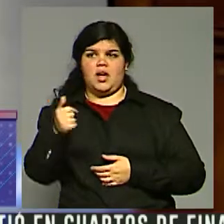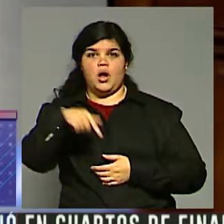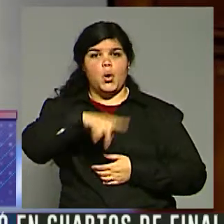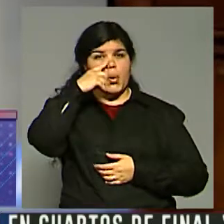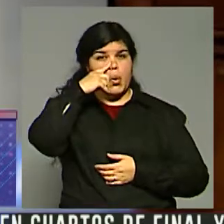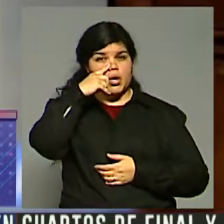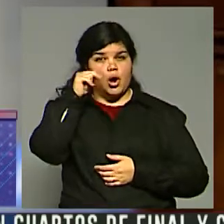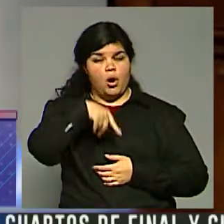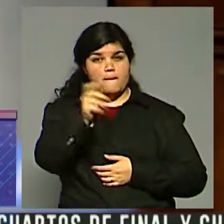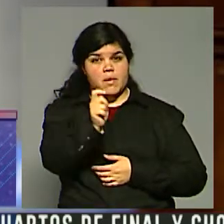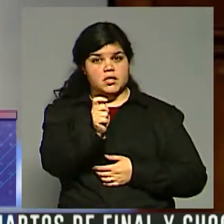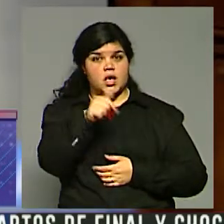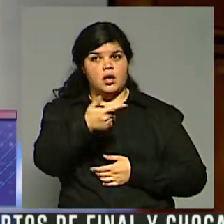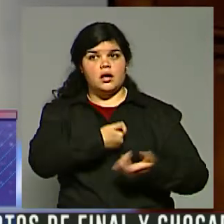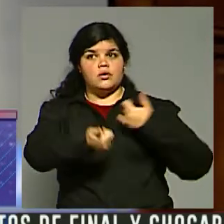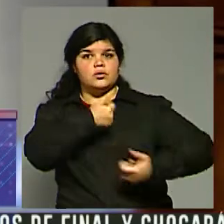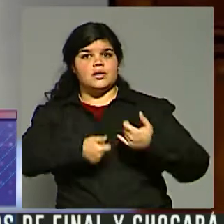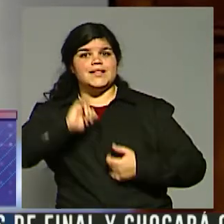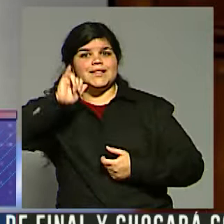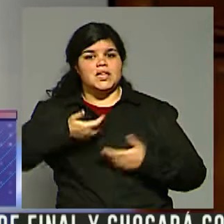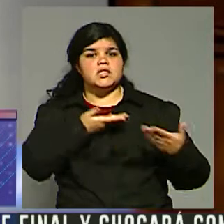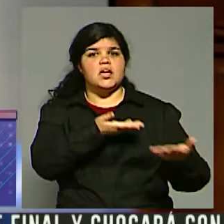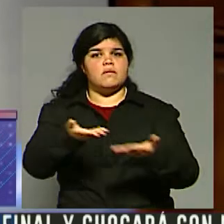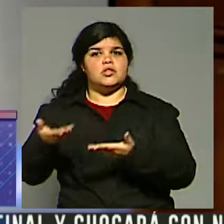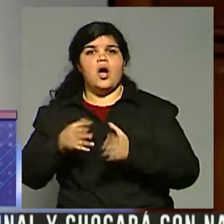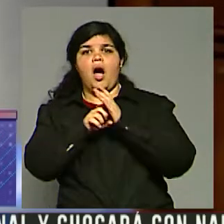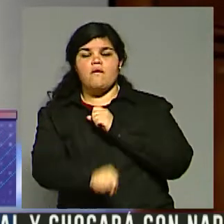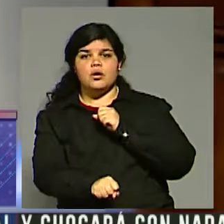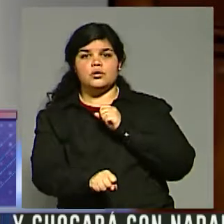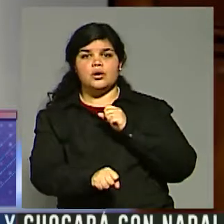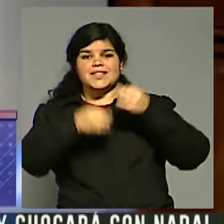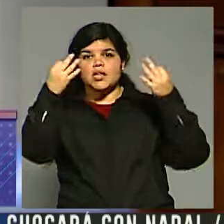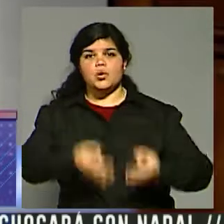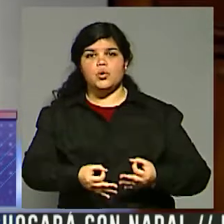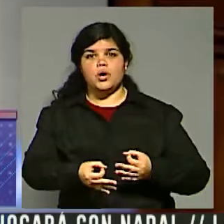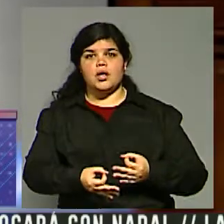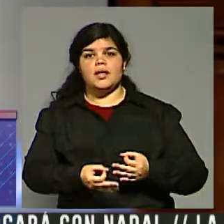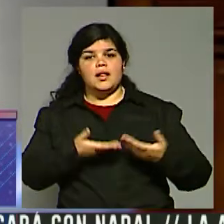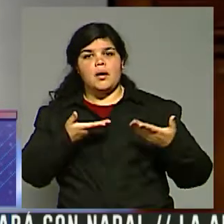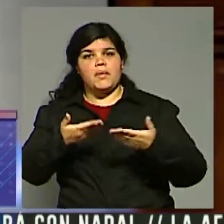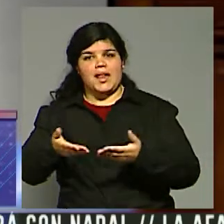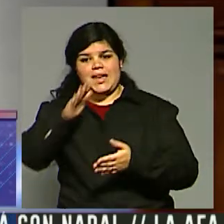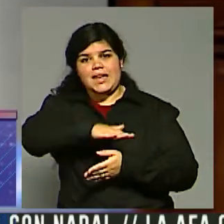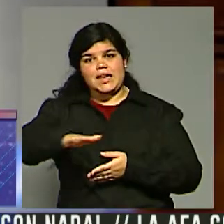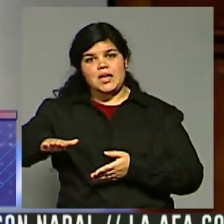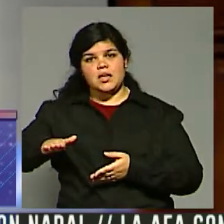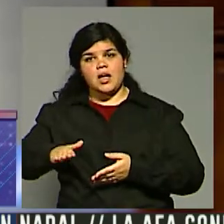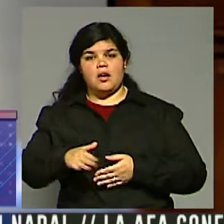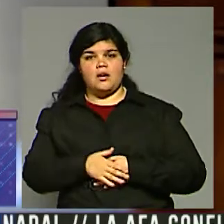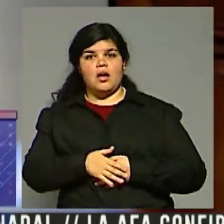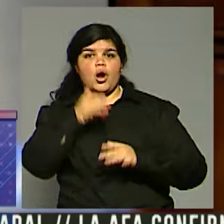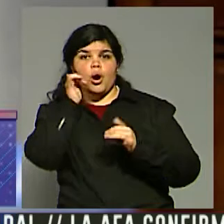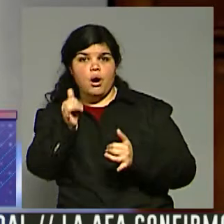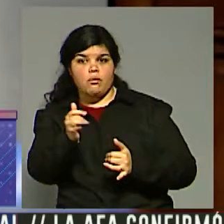junio, que debemos asegurar el acceso a los servicios del aborto seguro y atención posparto para niñas adolescentes. ¿Cómo